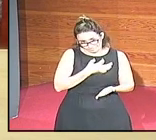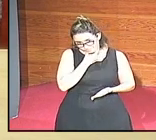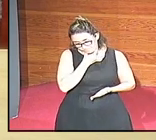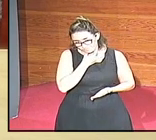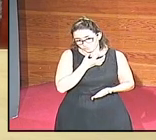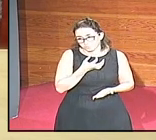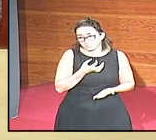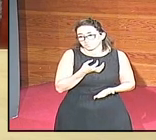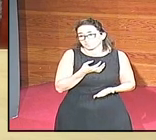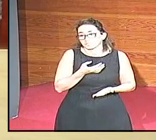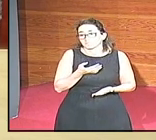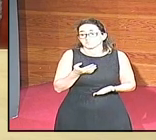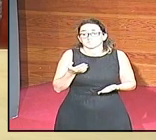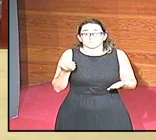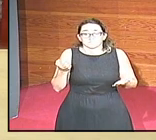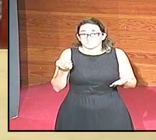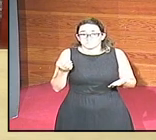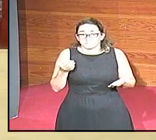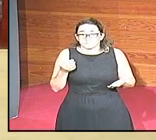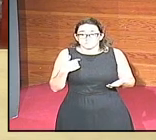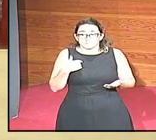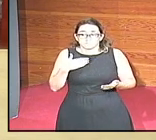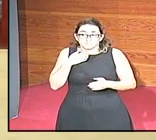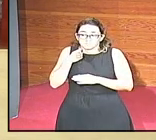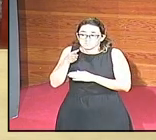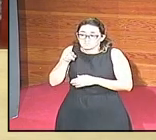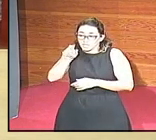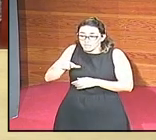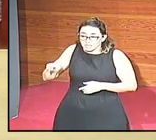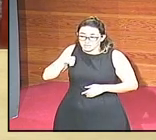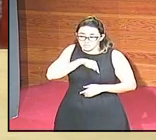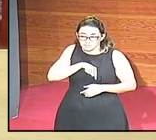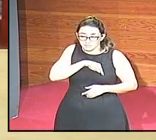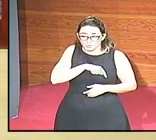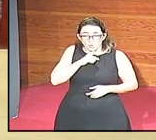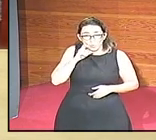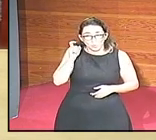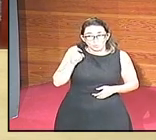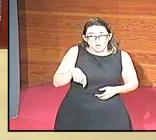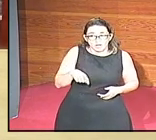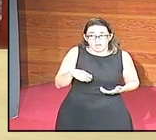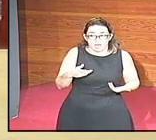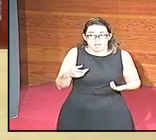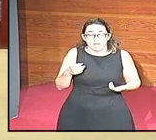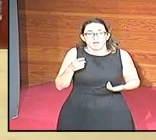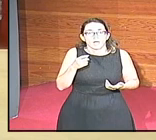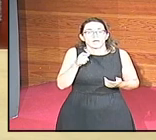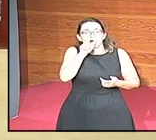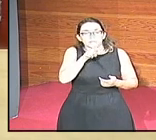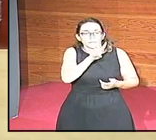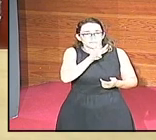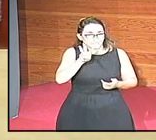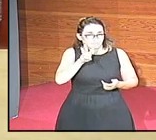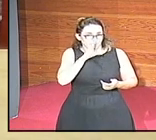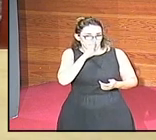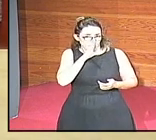por otro lado, pues yo el sentir que encuentro el pueblo ucraniano es... pues a muchos, o sea, el día 23 la gente estaba, o el mismo día